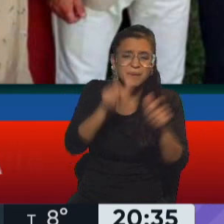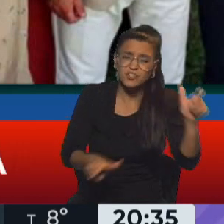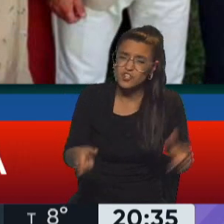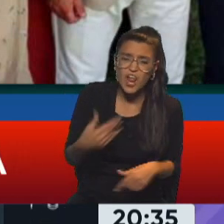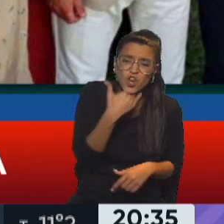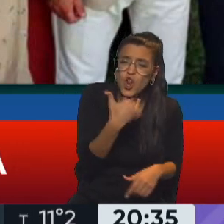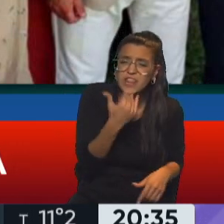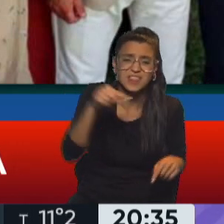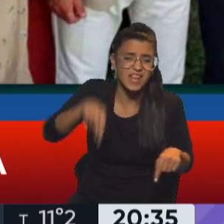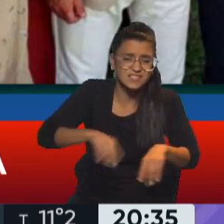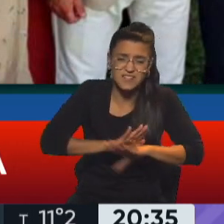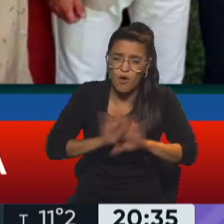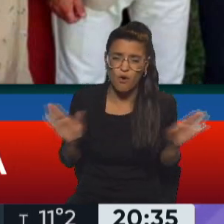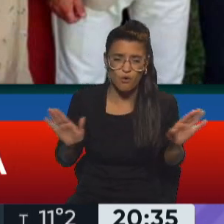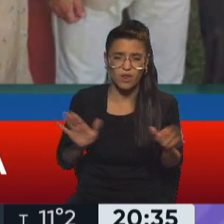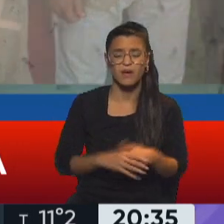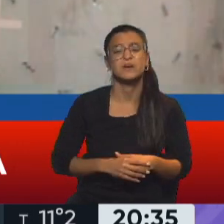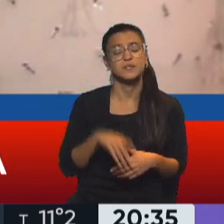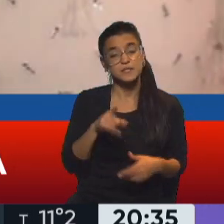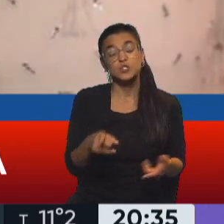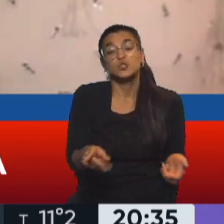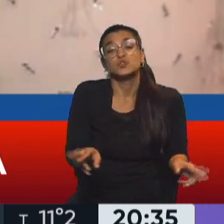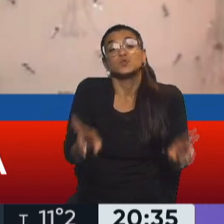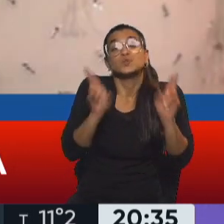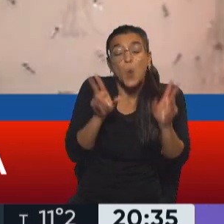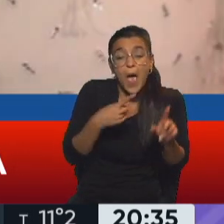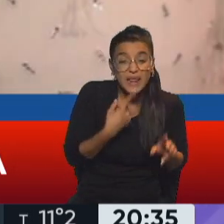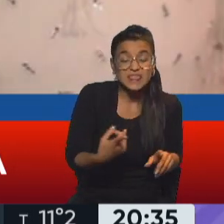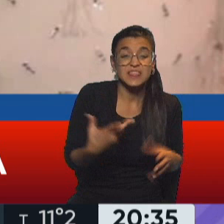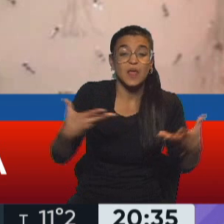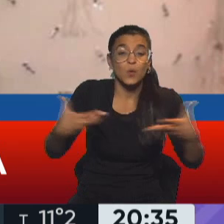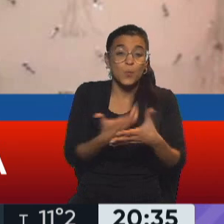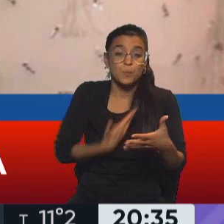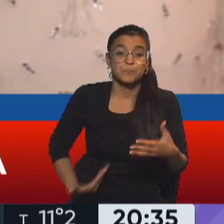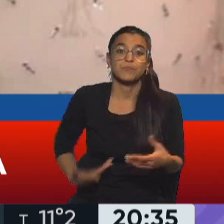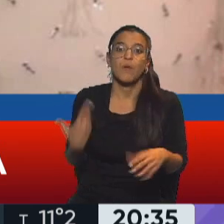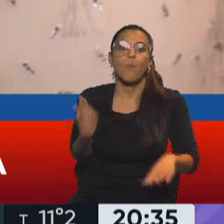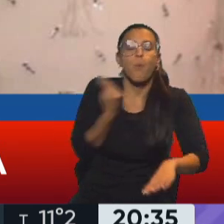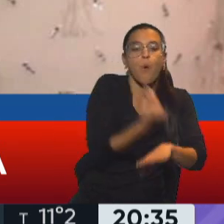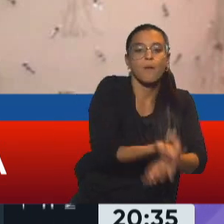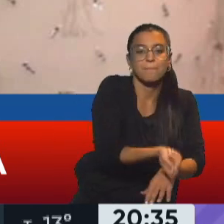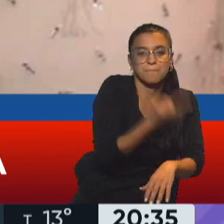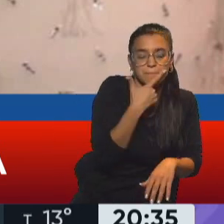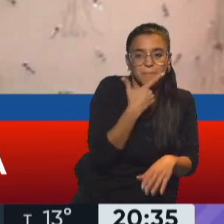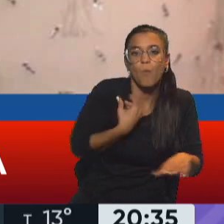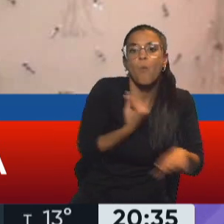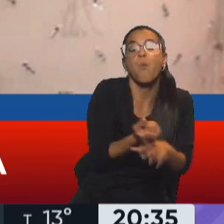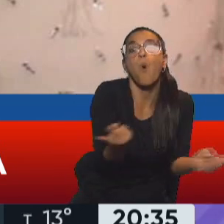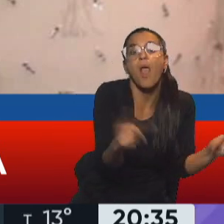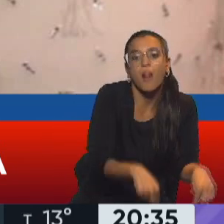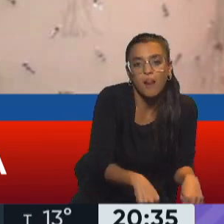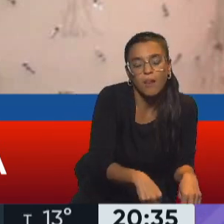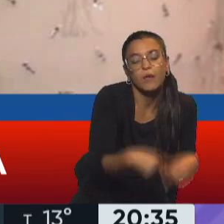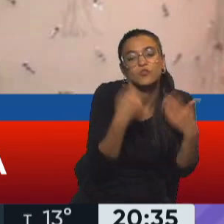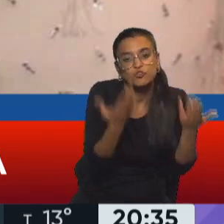esta altura ya, tiene la suerte el oficialismo que reaparece Mauricio Macri, entra en escena. Y entonces eso